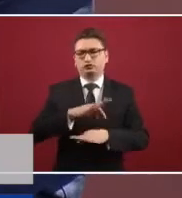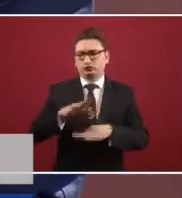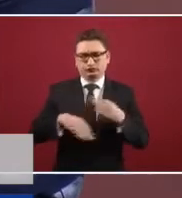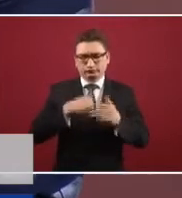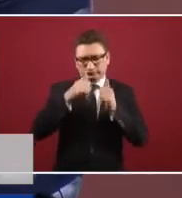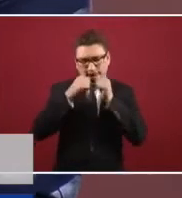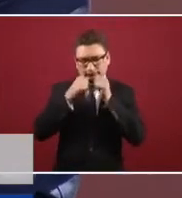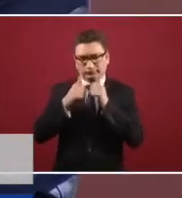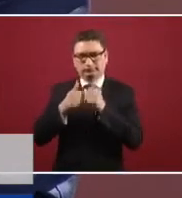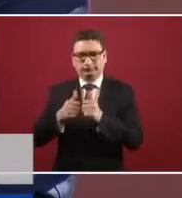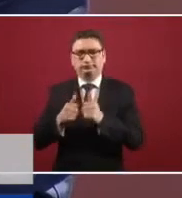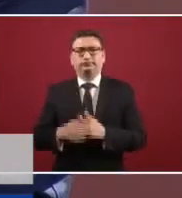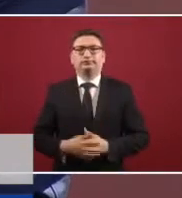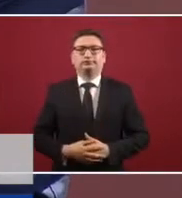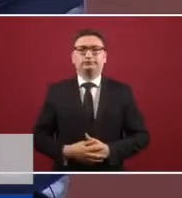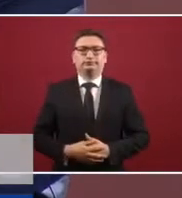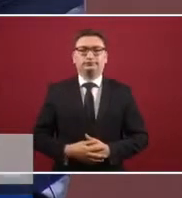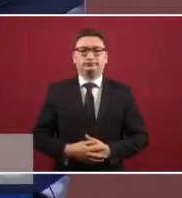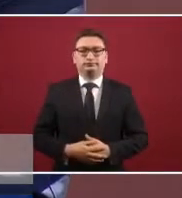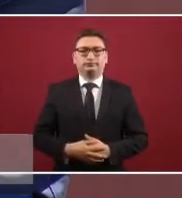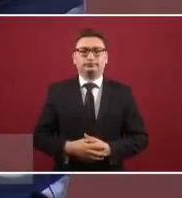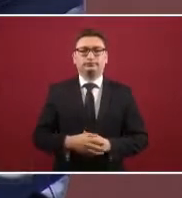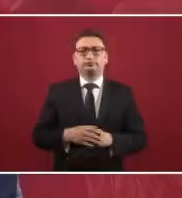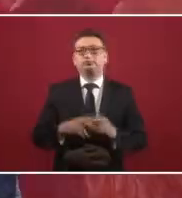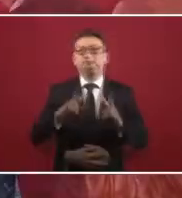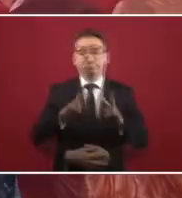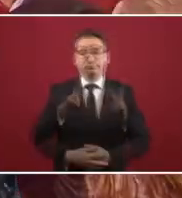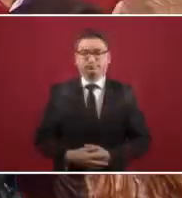se destinarán al apoyo de estos deportistas.